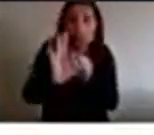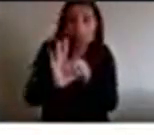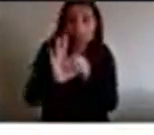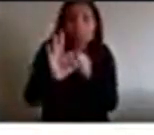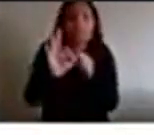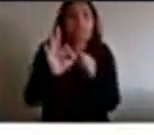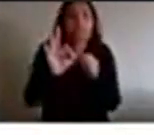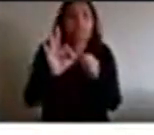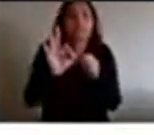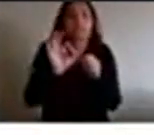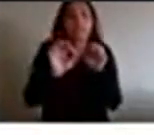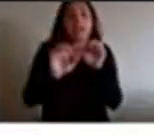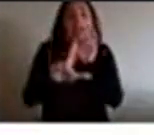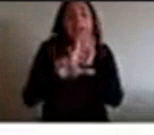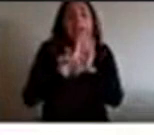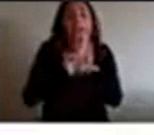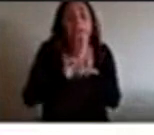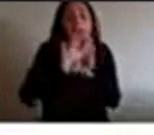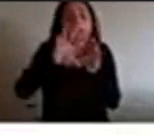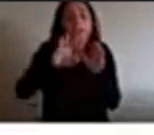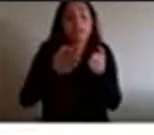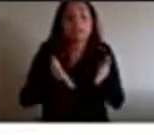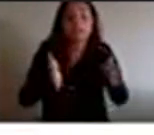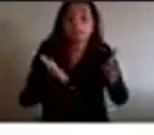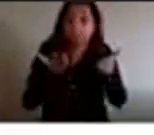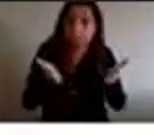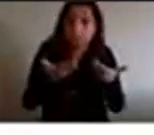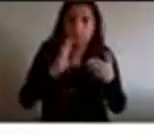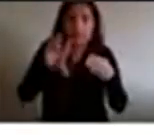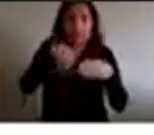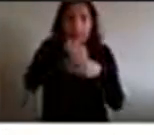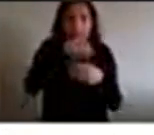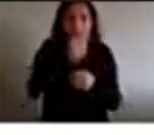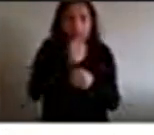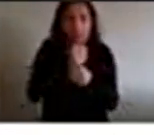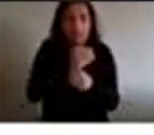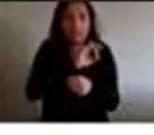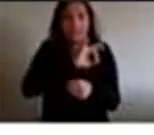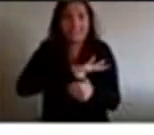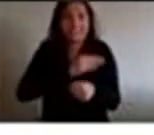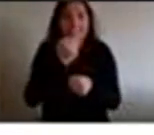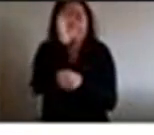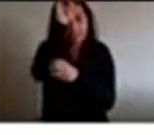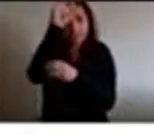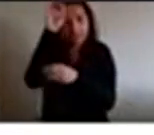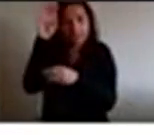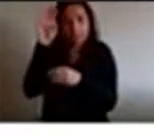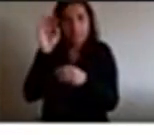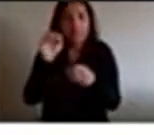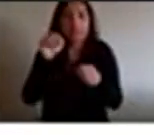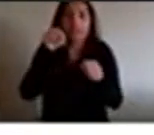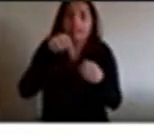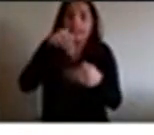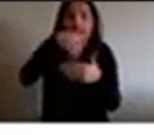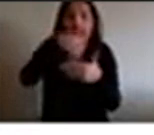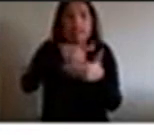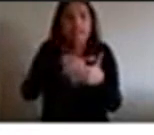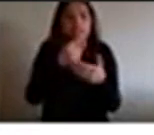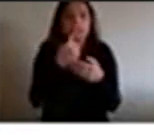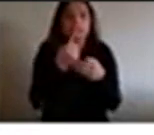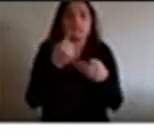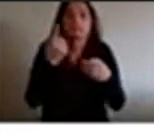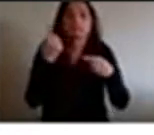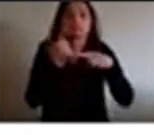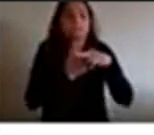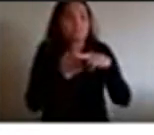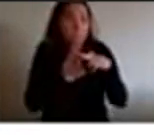sobre legislación que promueve la inclusión laboral en Chile y en Colombia. Será la tarde de hoy pues una charla